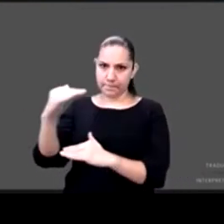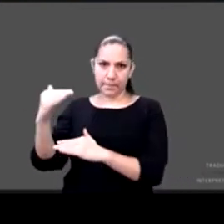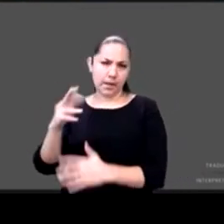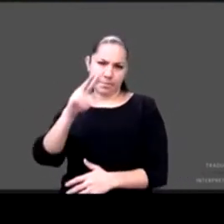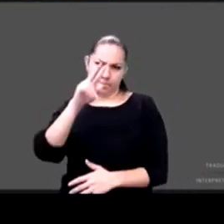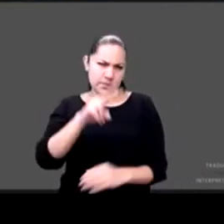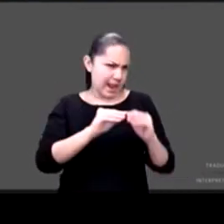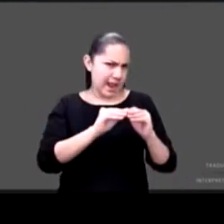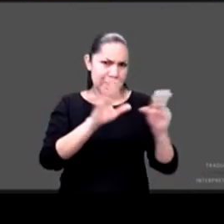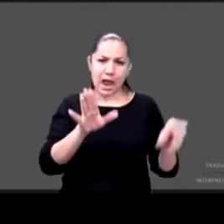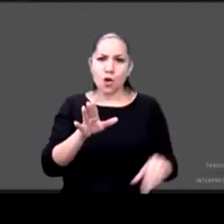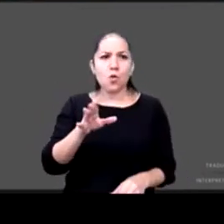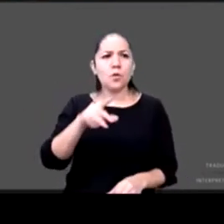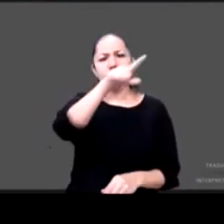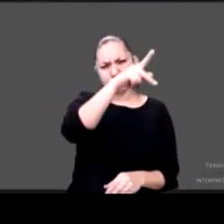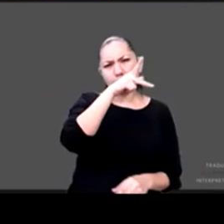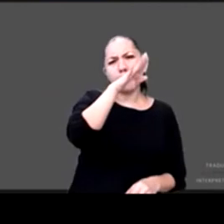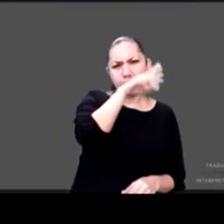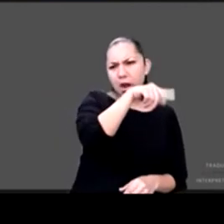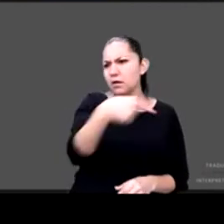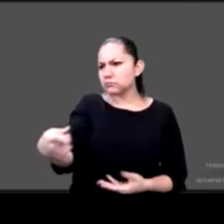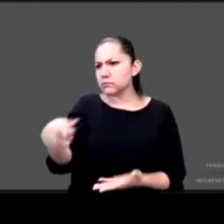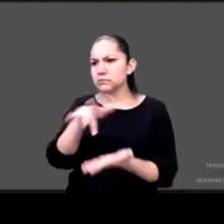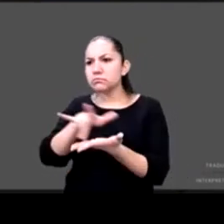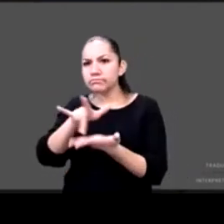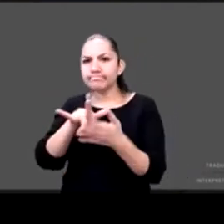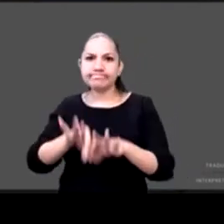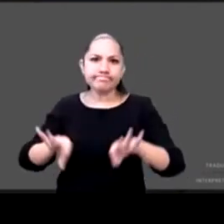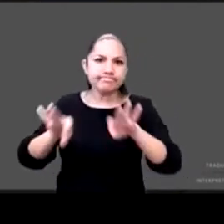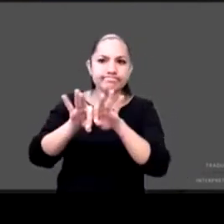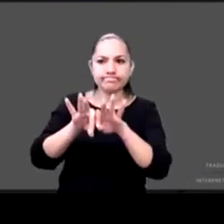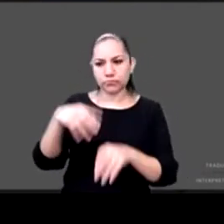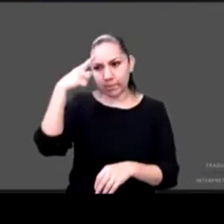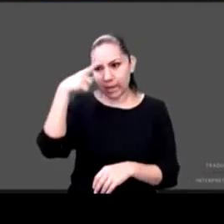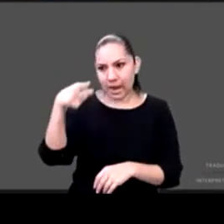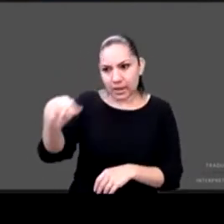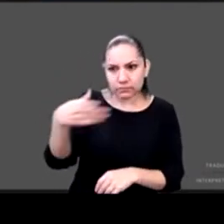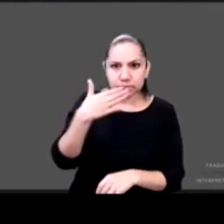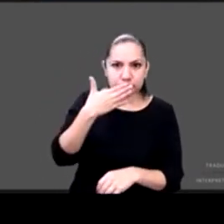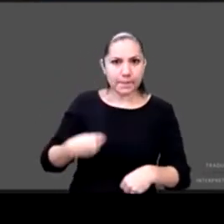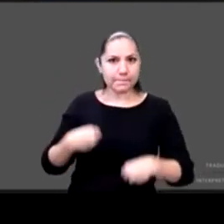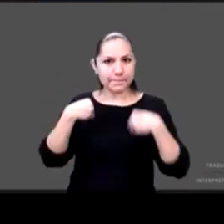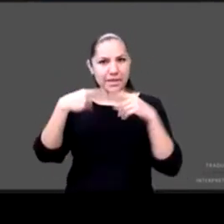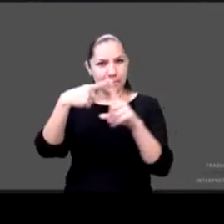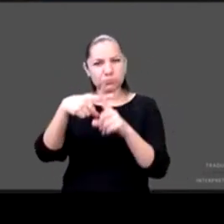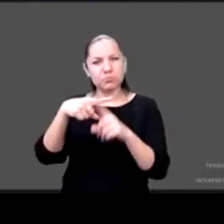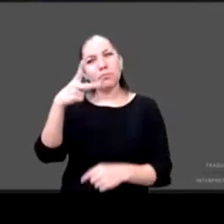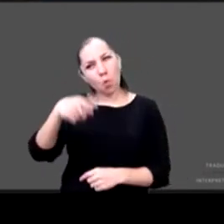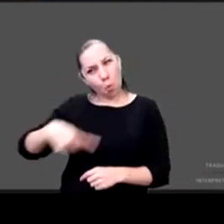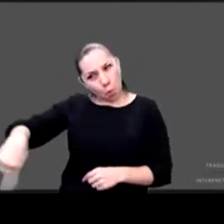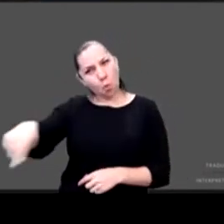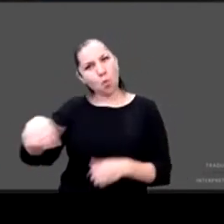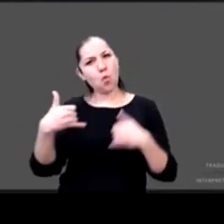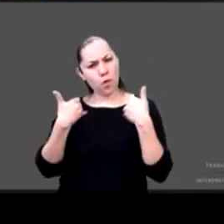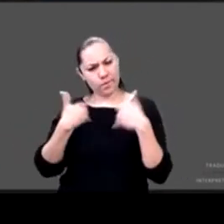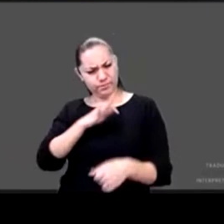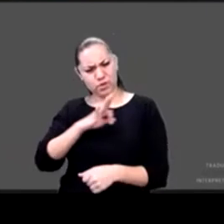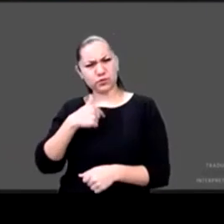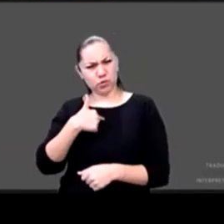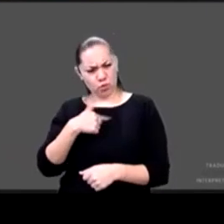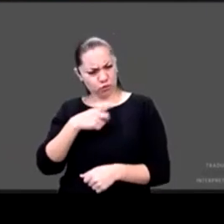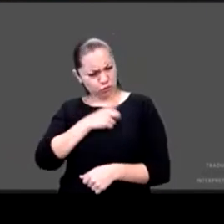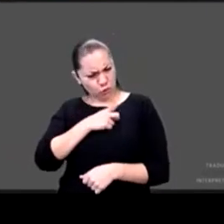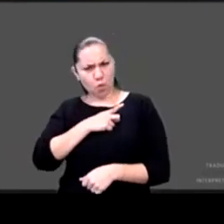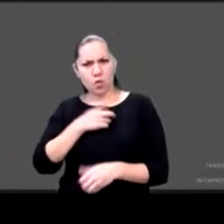cierta estructura, emplear un lenguaje positivo y pensamientos positivos. No estar leyendo tantas noticias. Y bueno, y también, ¿por qué no?